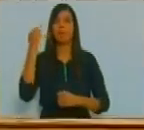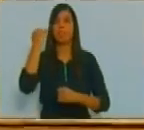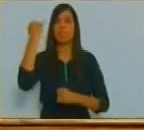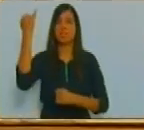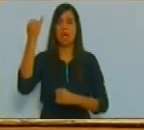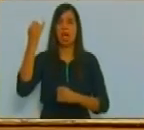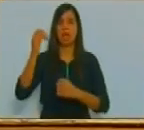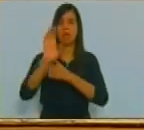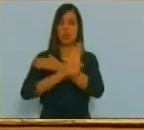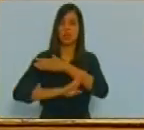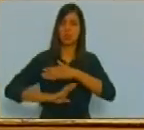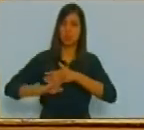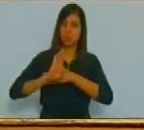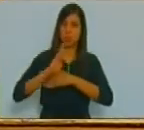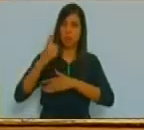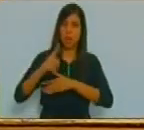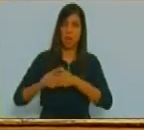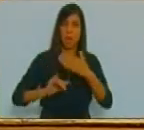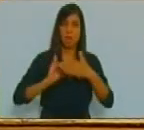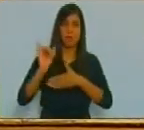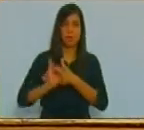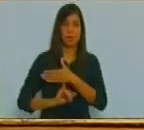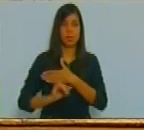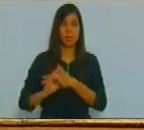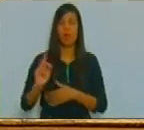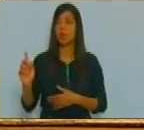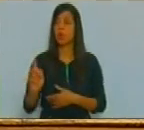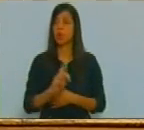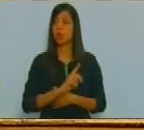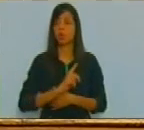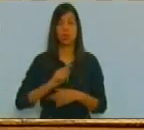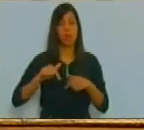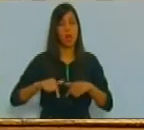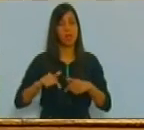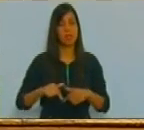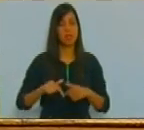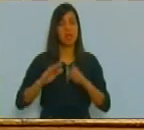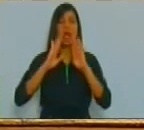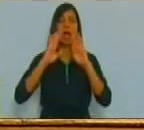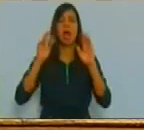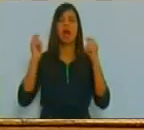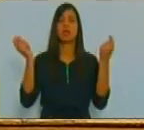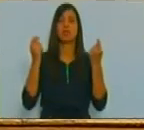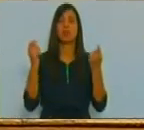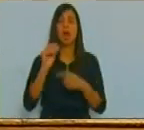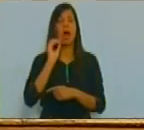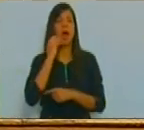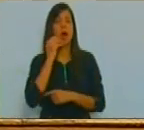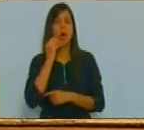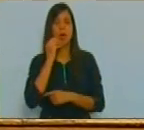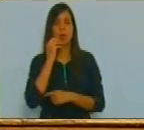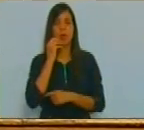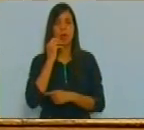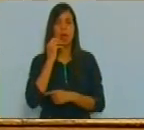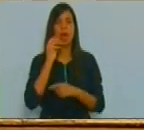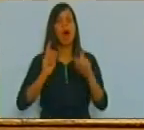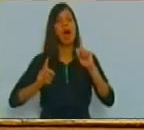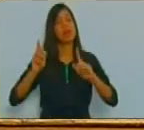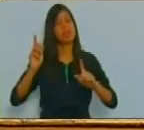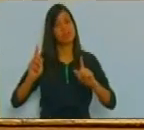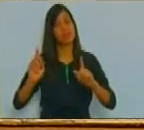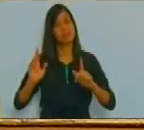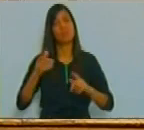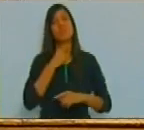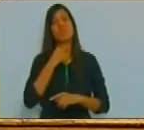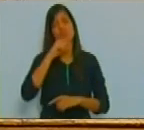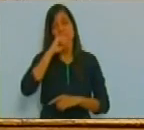esta situación nosotros debemos de acá enviar un mensaje a los jóvenes que optaron por la